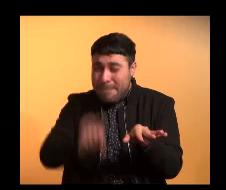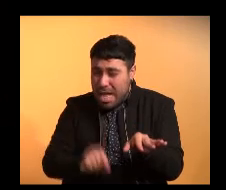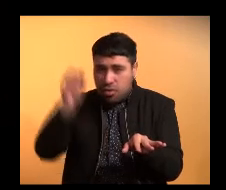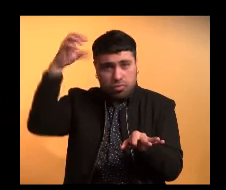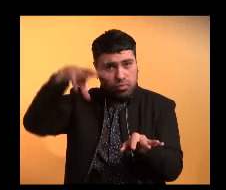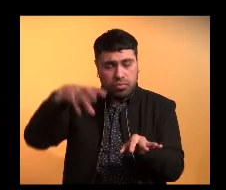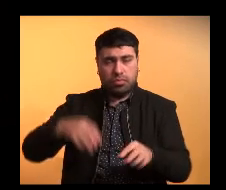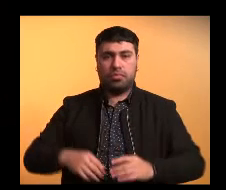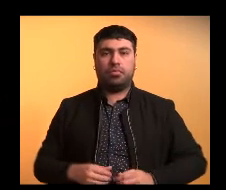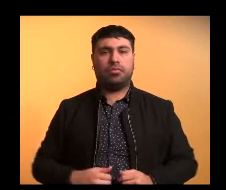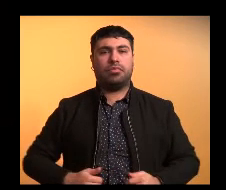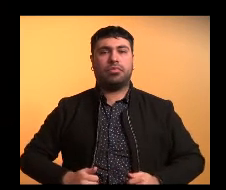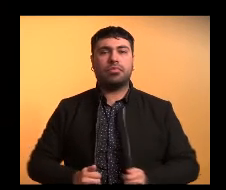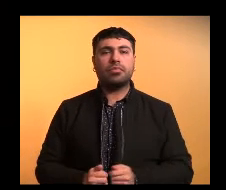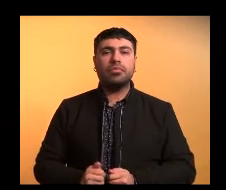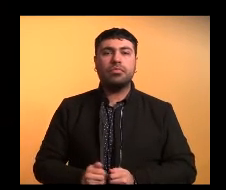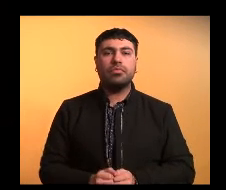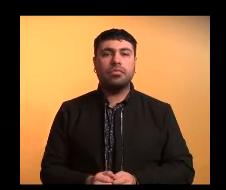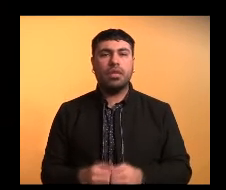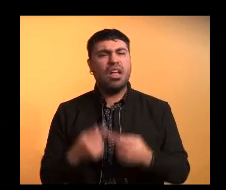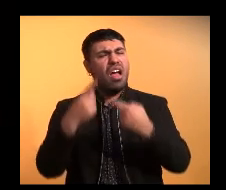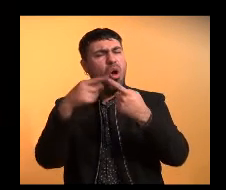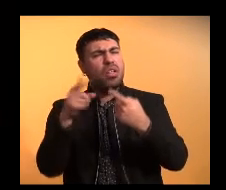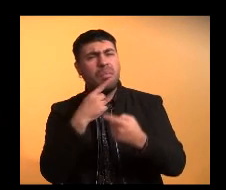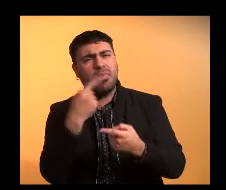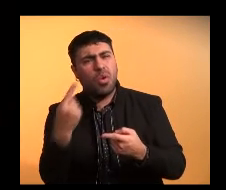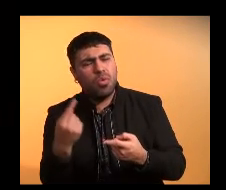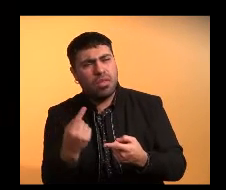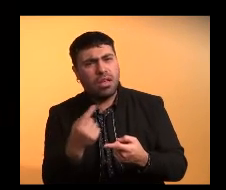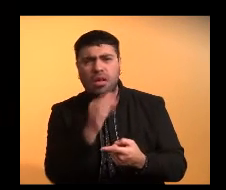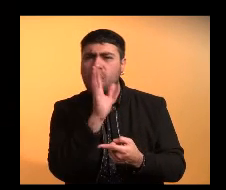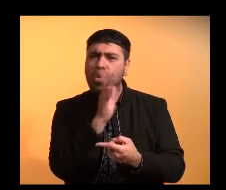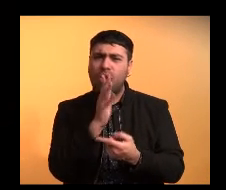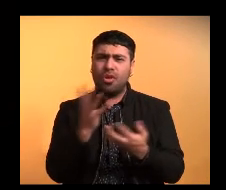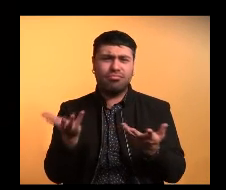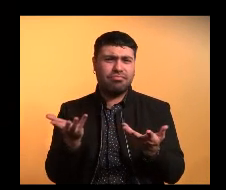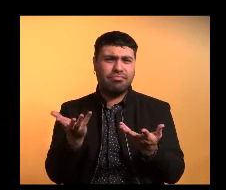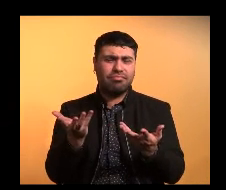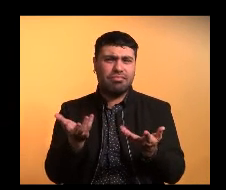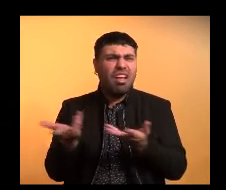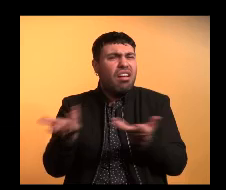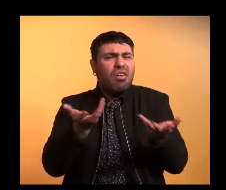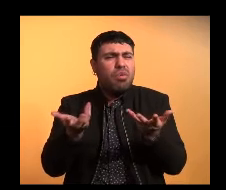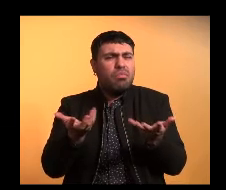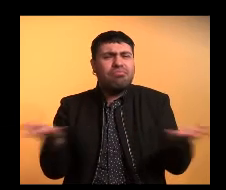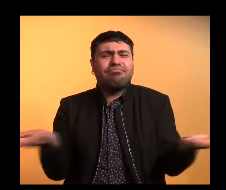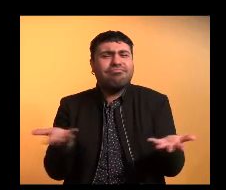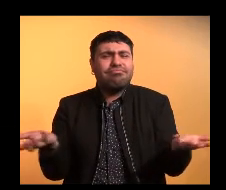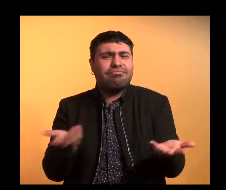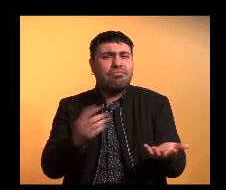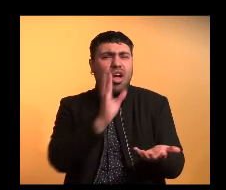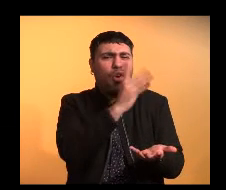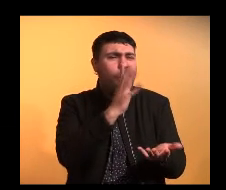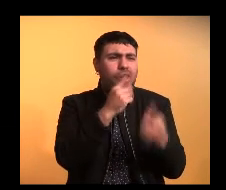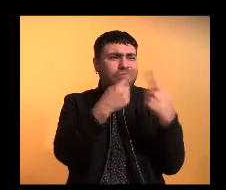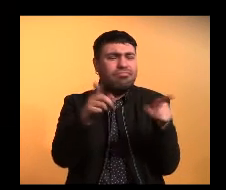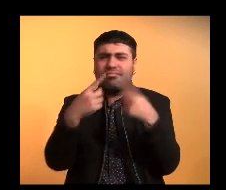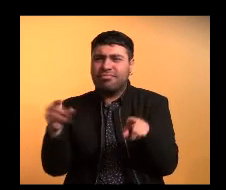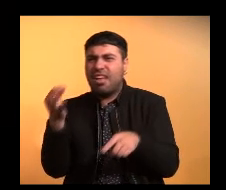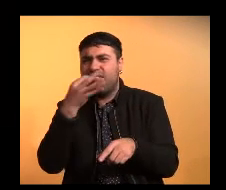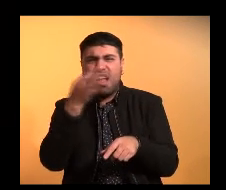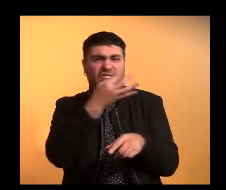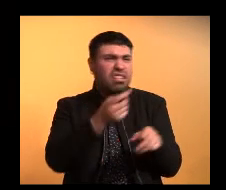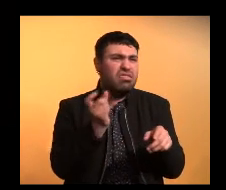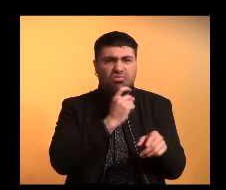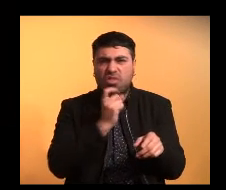La otra pregunta la olvidé, ¿que se veían los colores o no? Sí, los colores. ¿De qué depende el que tenga cada una su color? Verde, café,